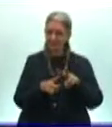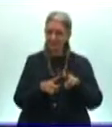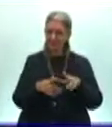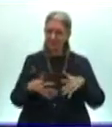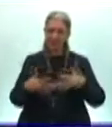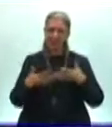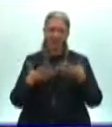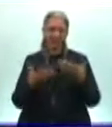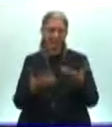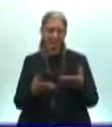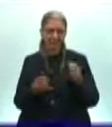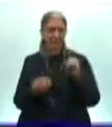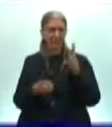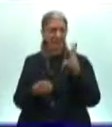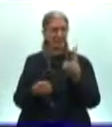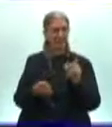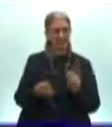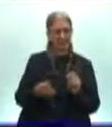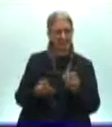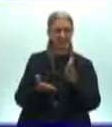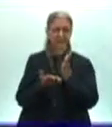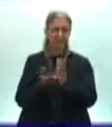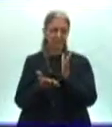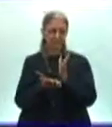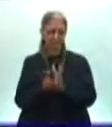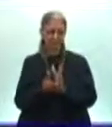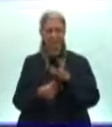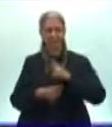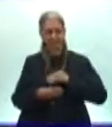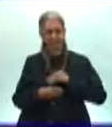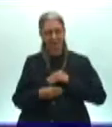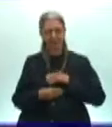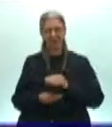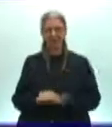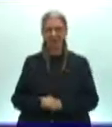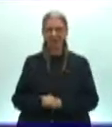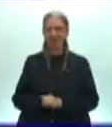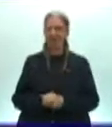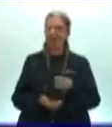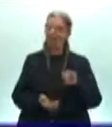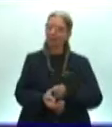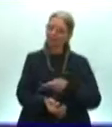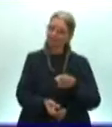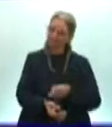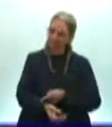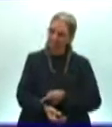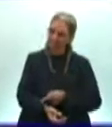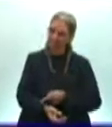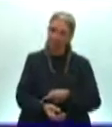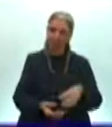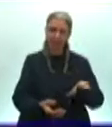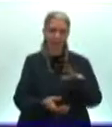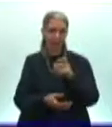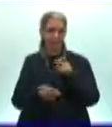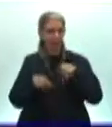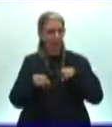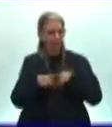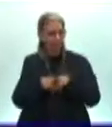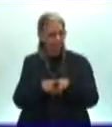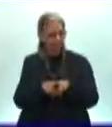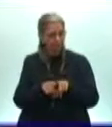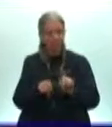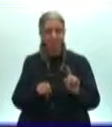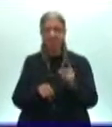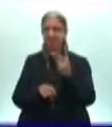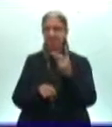dedicado a las matemáticas para las escuelas pedagógicas. Como de costumbre, todos juntos, estudiantes de